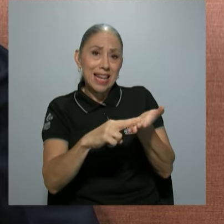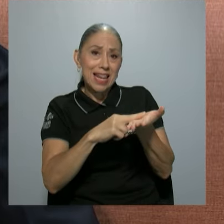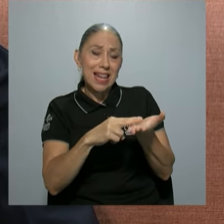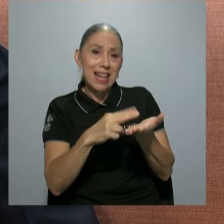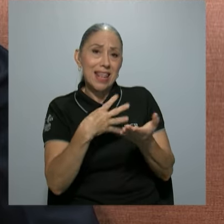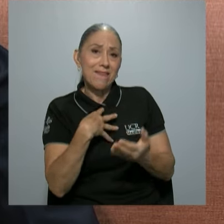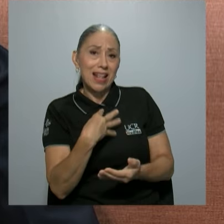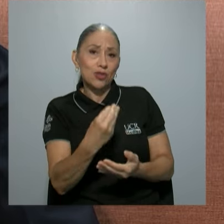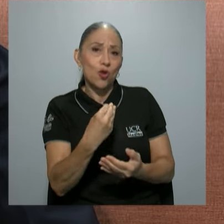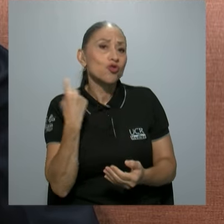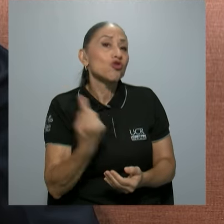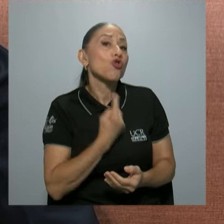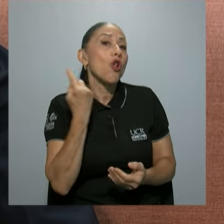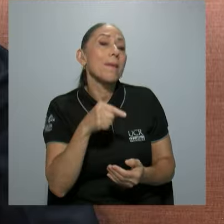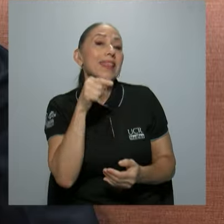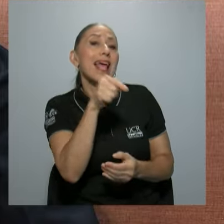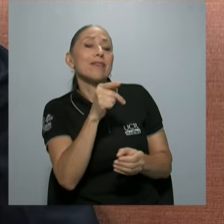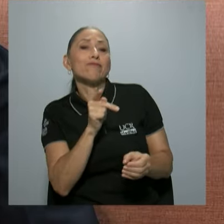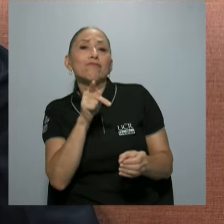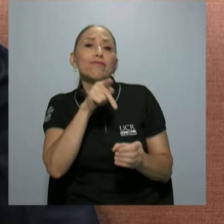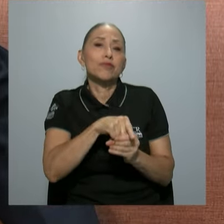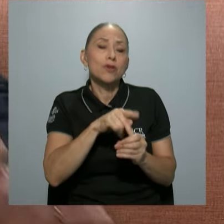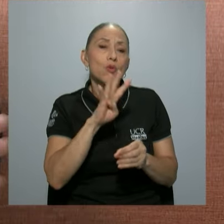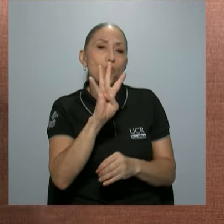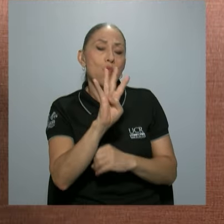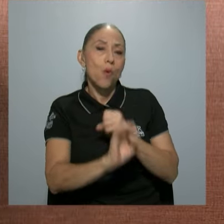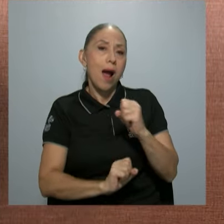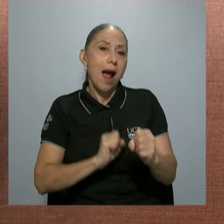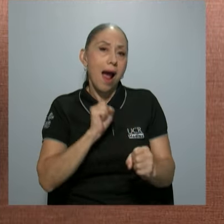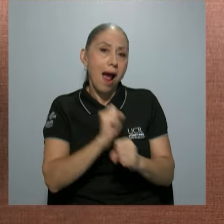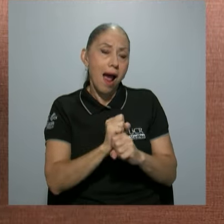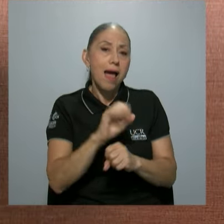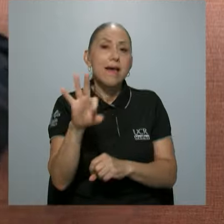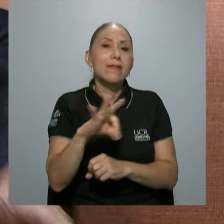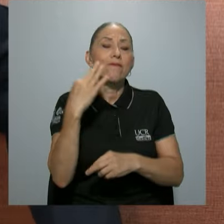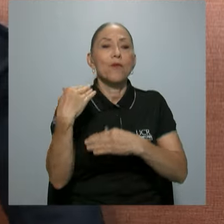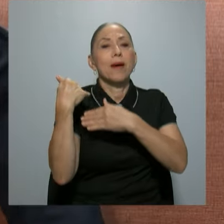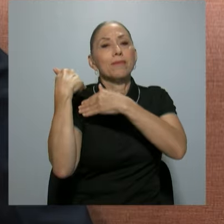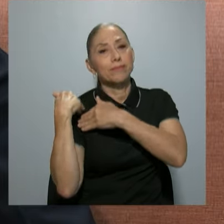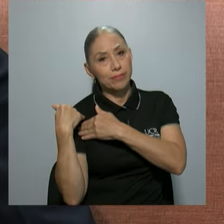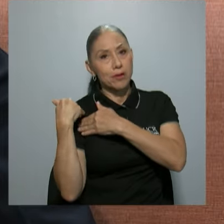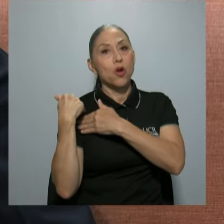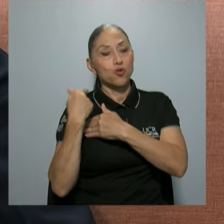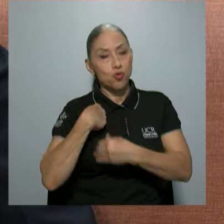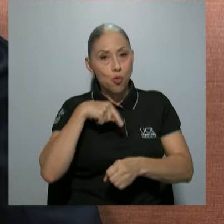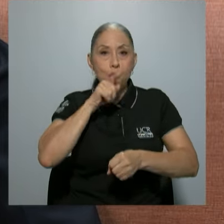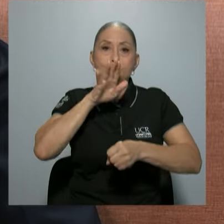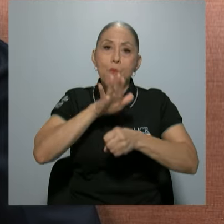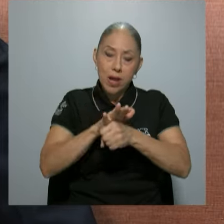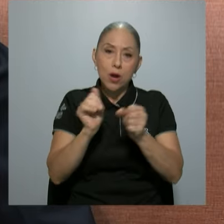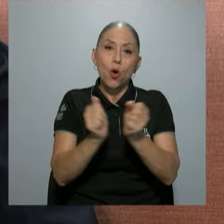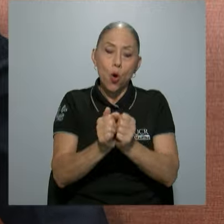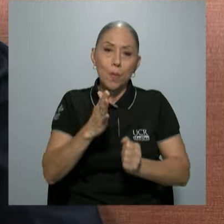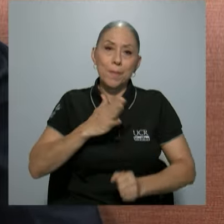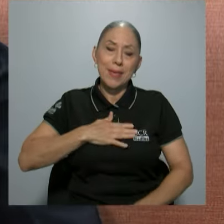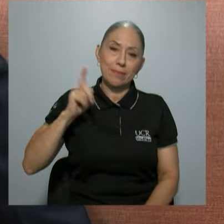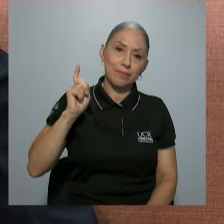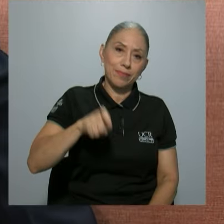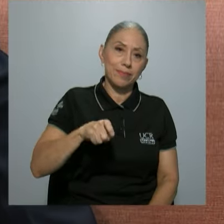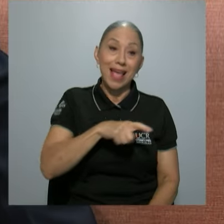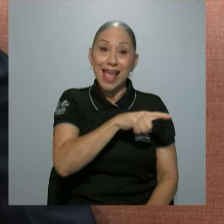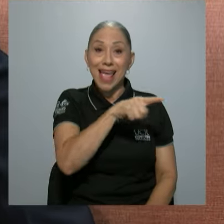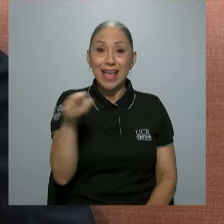protagonicé 4 años, que fueron los que muy responsablemente cumplí en el cargo. Esos fueron los 4